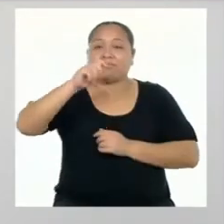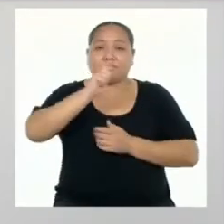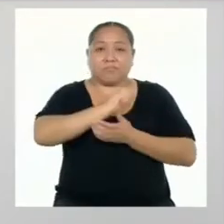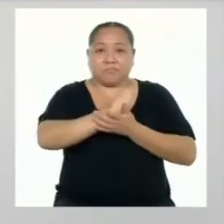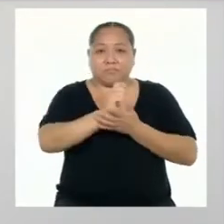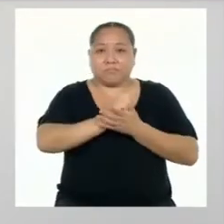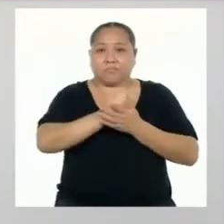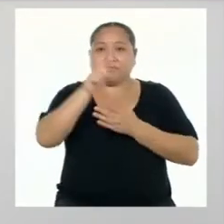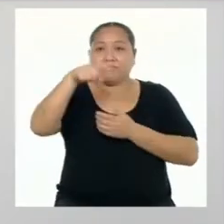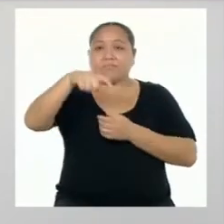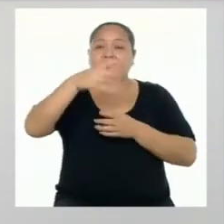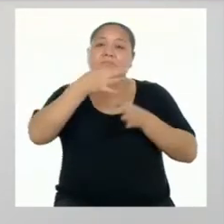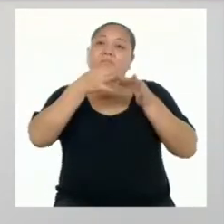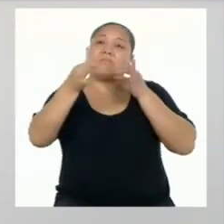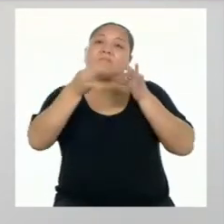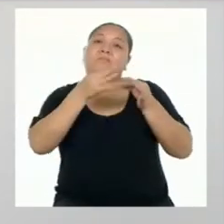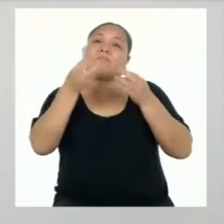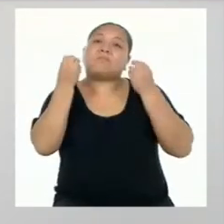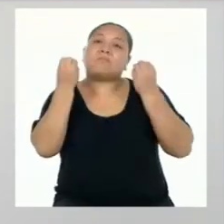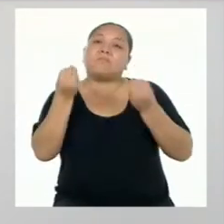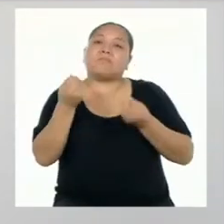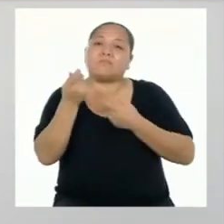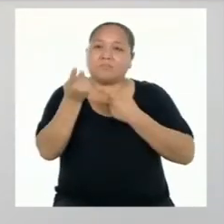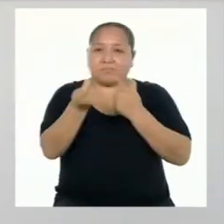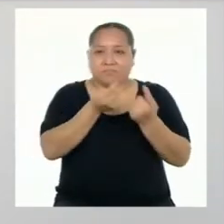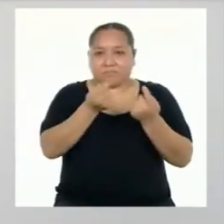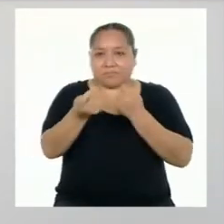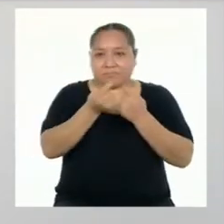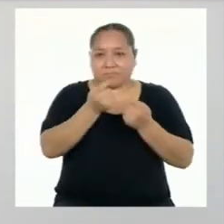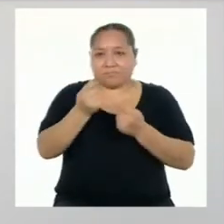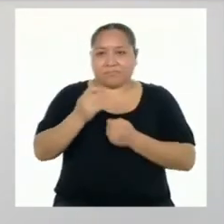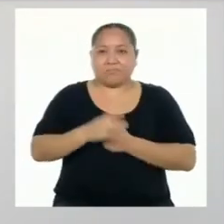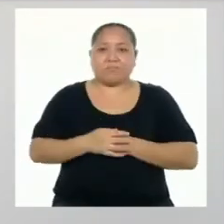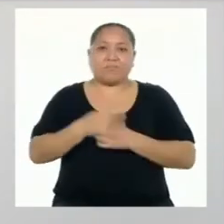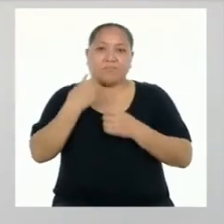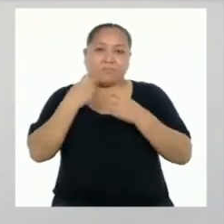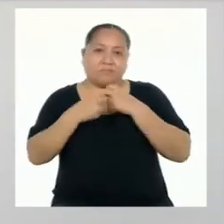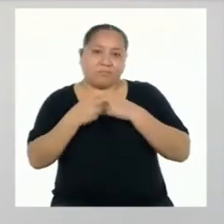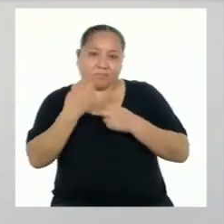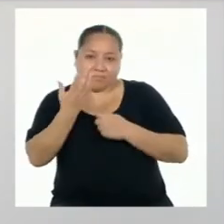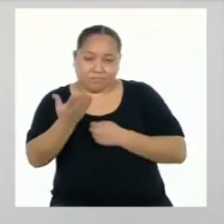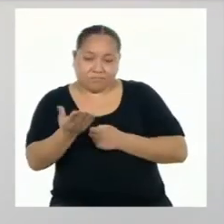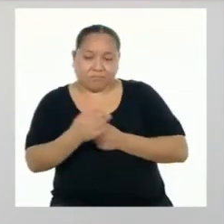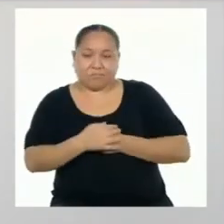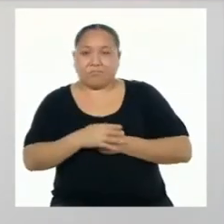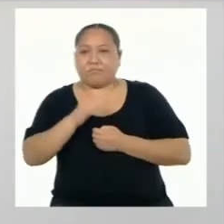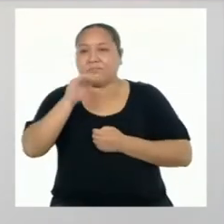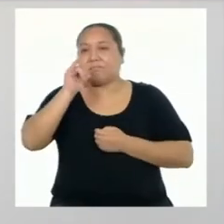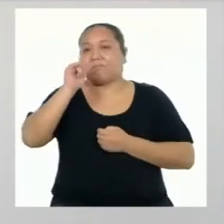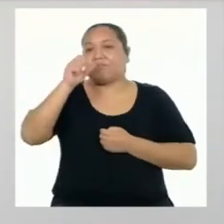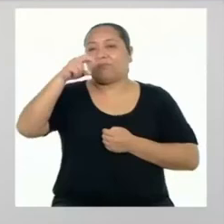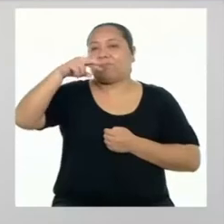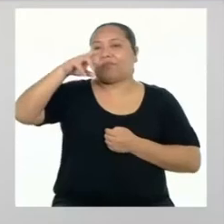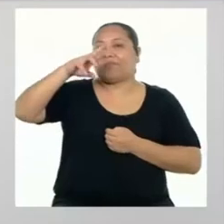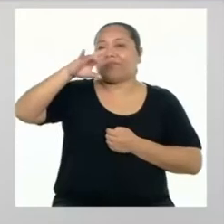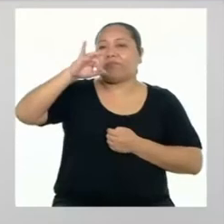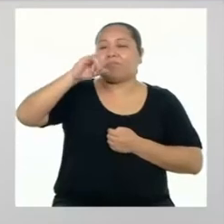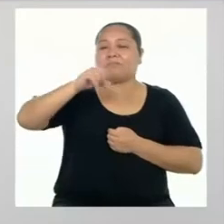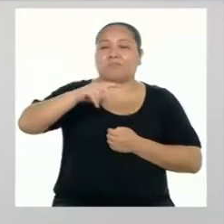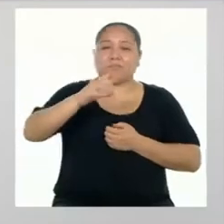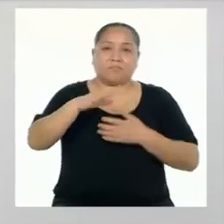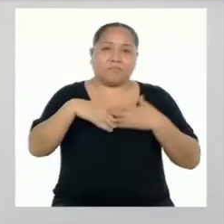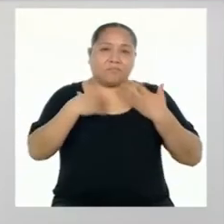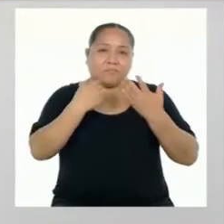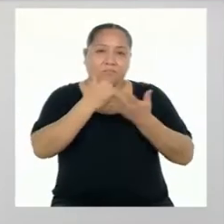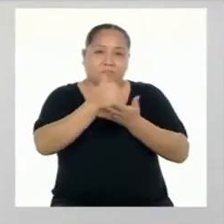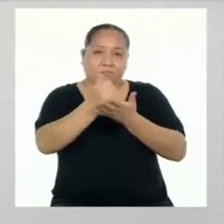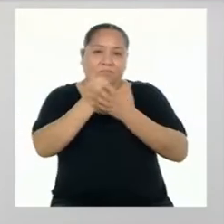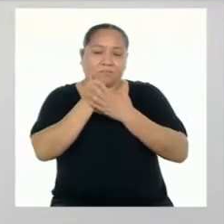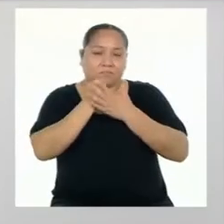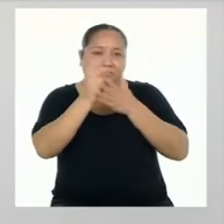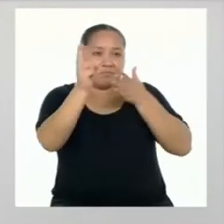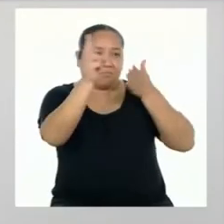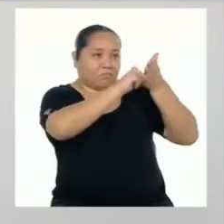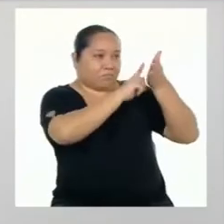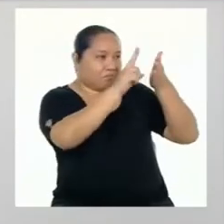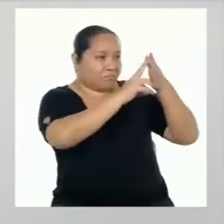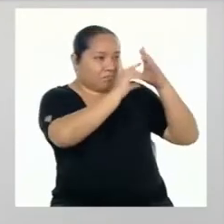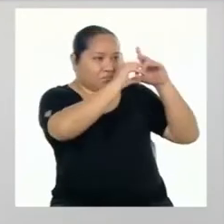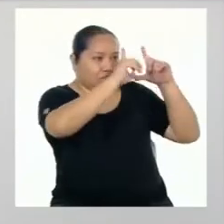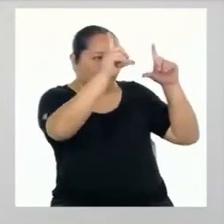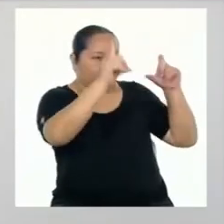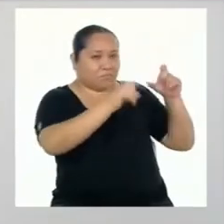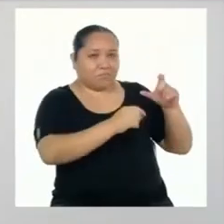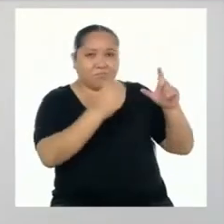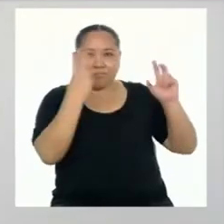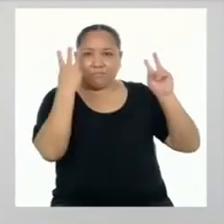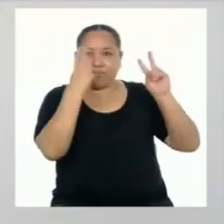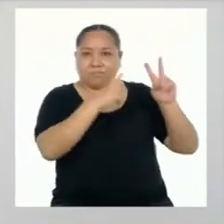deben explicar cómo es que manejaron sus conflictos. Yanira, ¿podrías ayudarnos leyendo lo que vamos a ver